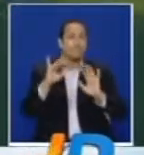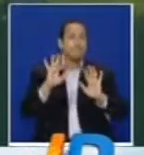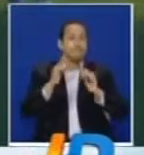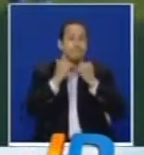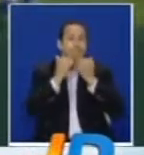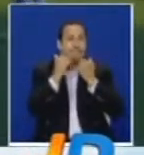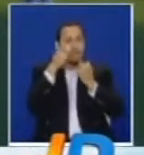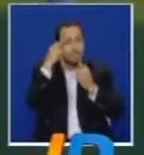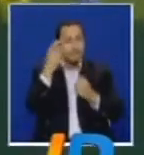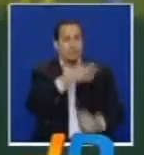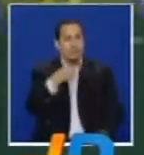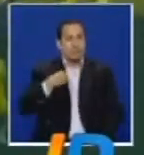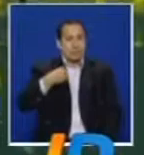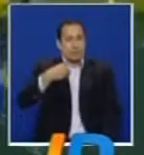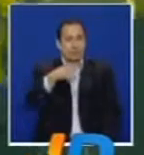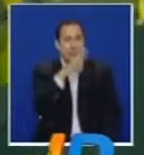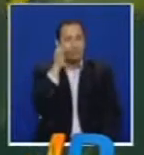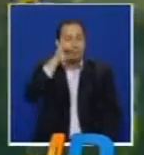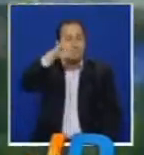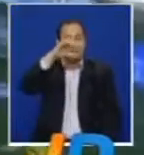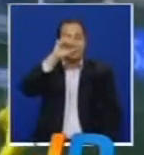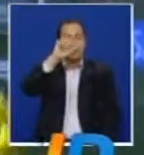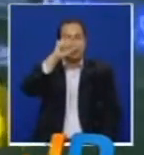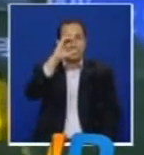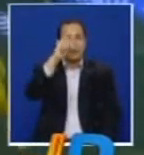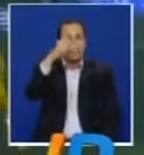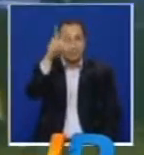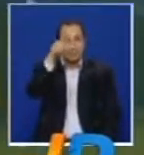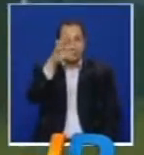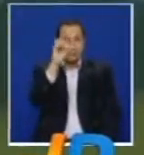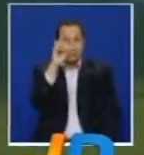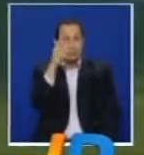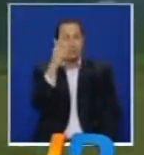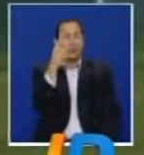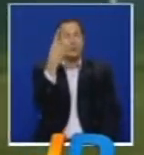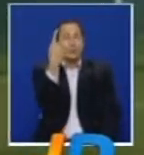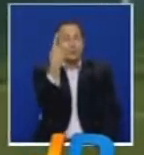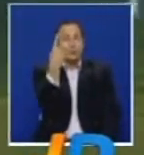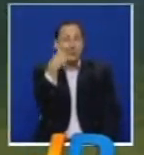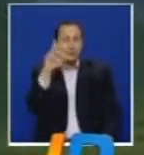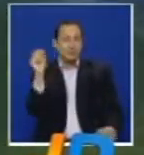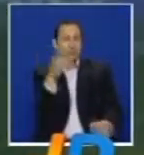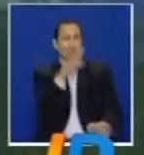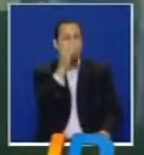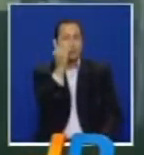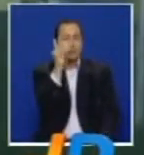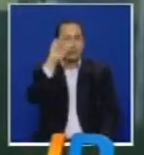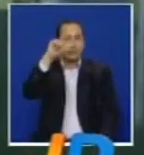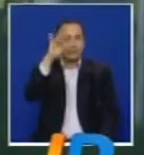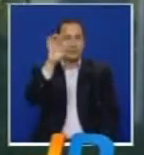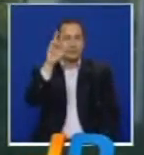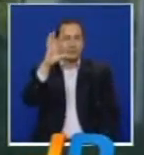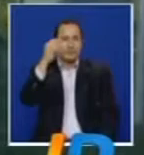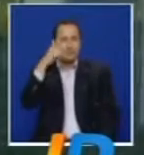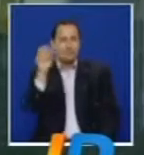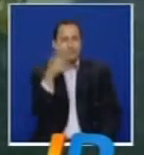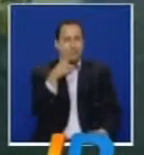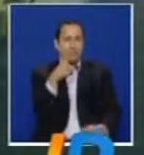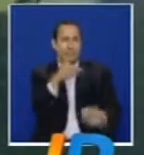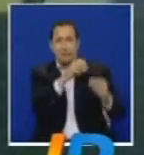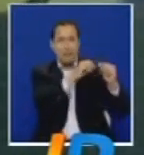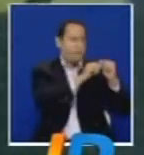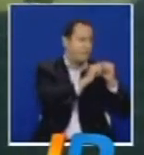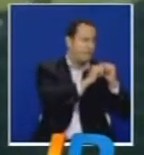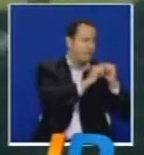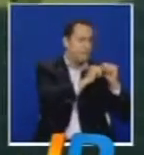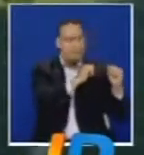fútbol portugués, Jackson Martínez marcó el único gol del partido con un tiro libre cobrado por Juan Fernando Quintero. Martínez, con un cabezazo en el